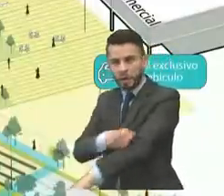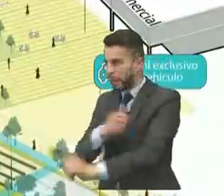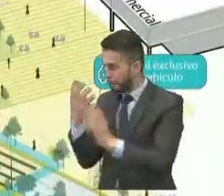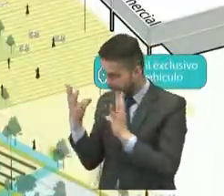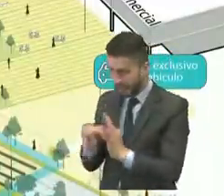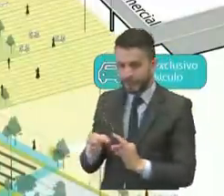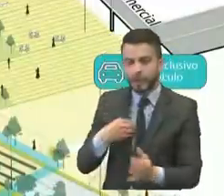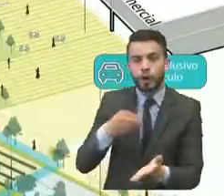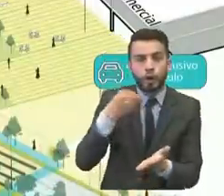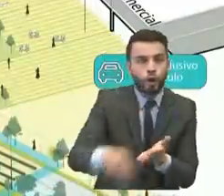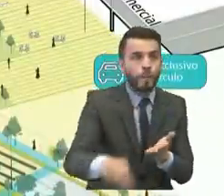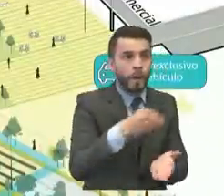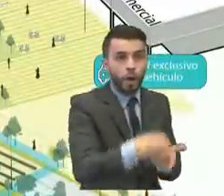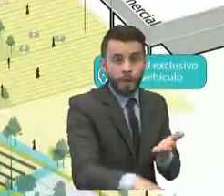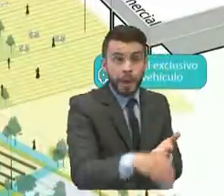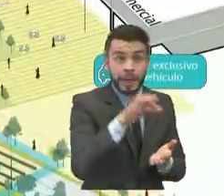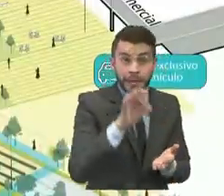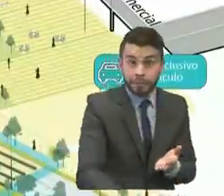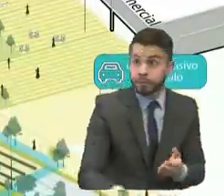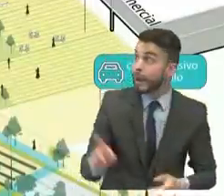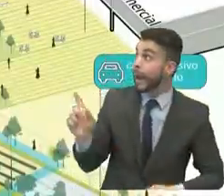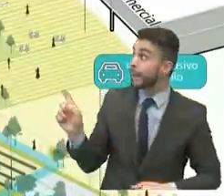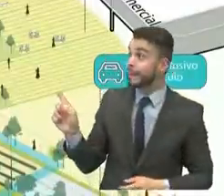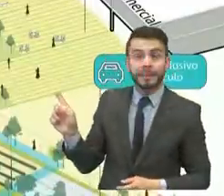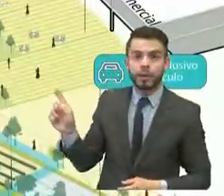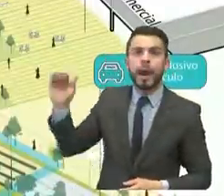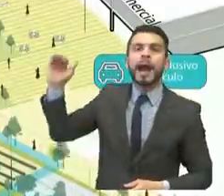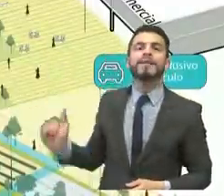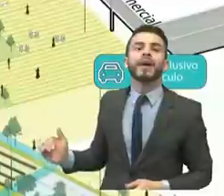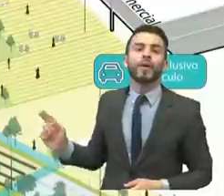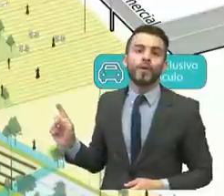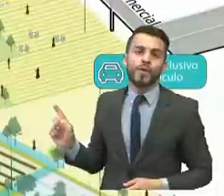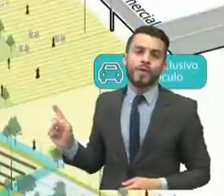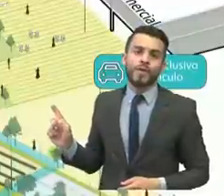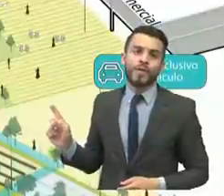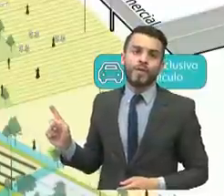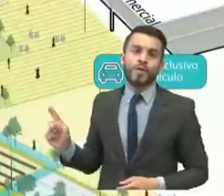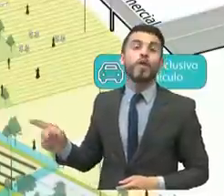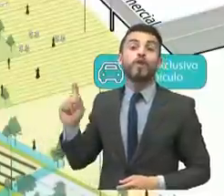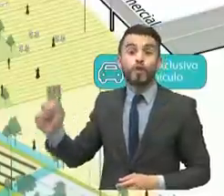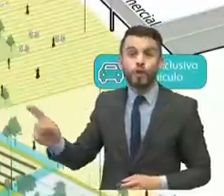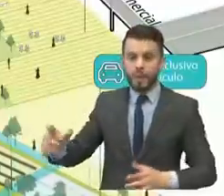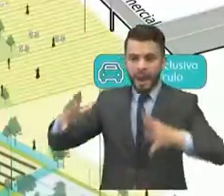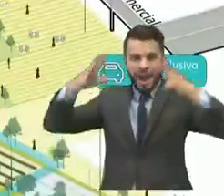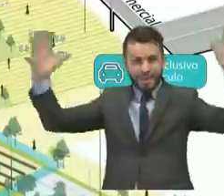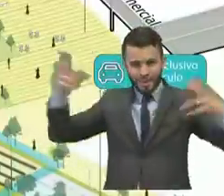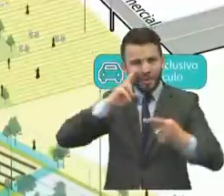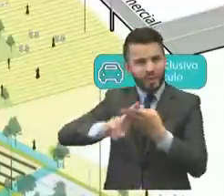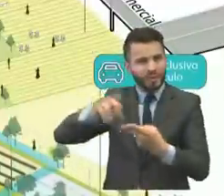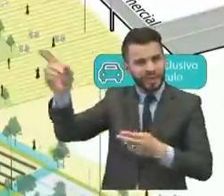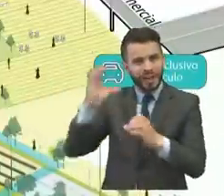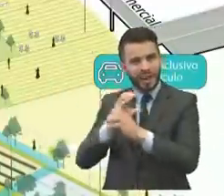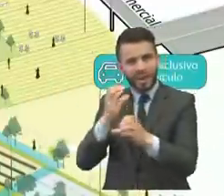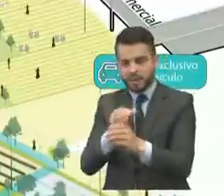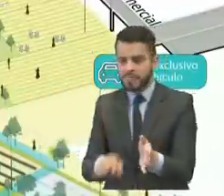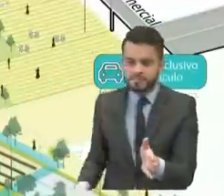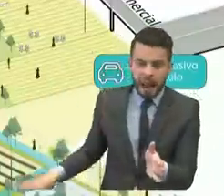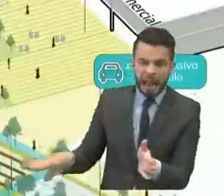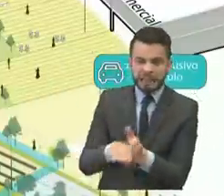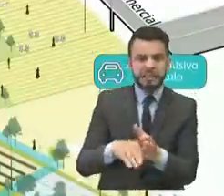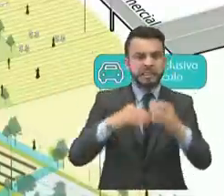iban a estar aquí, iban a estar aquí porque aquí venía una megaestación como las que conocemos de la Caracas,